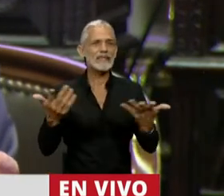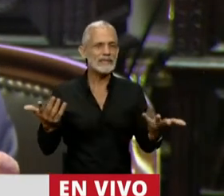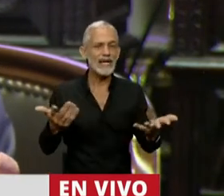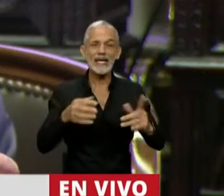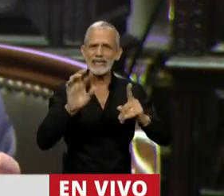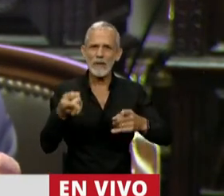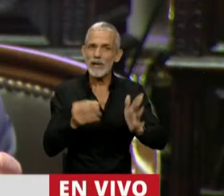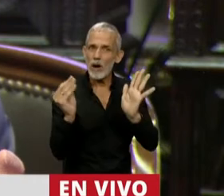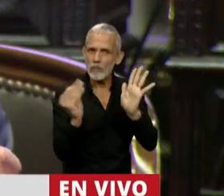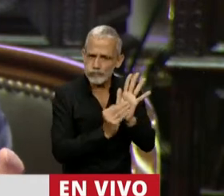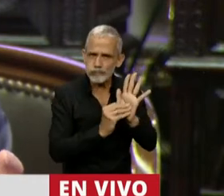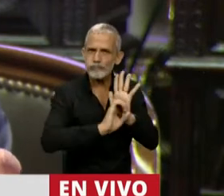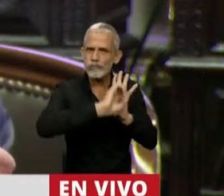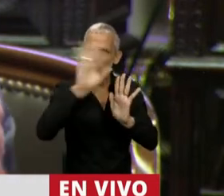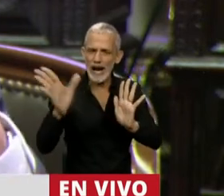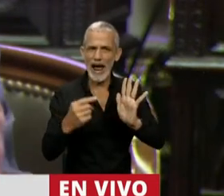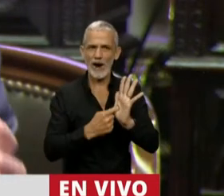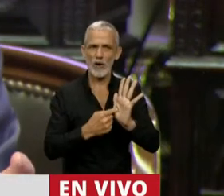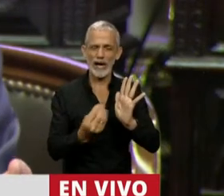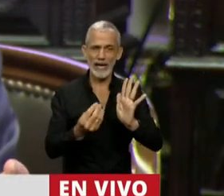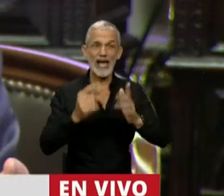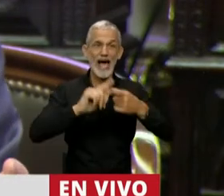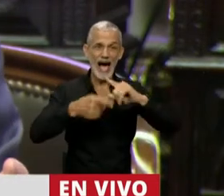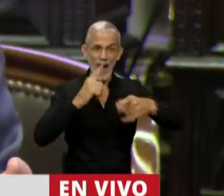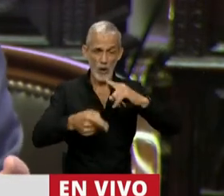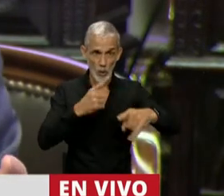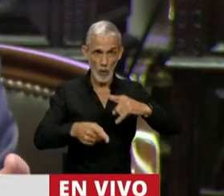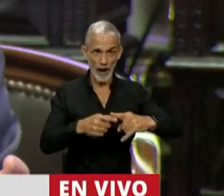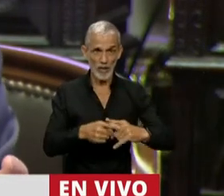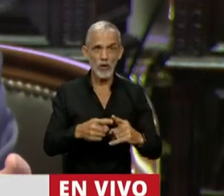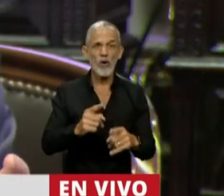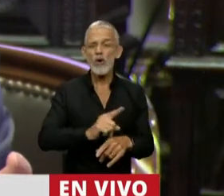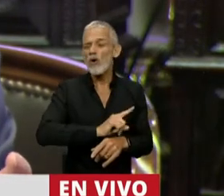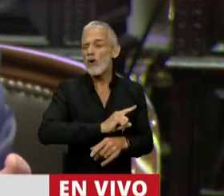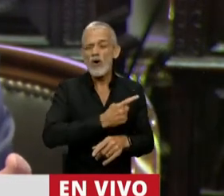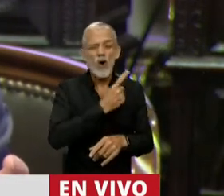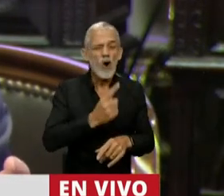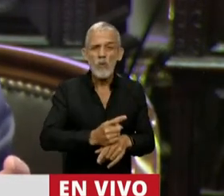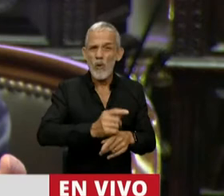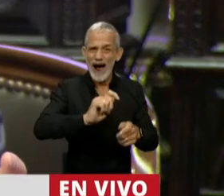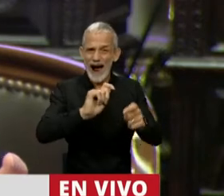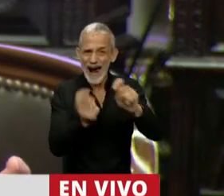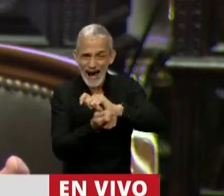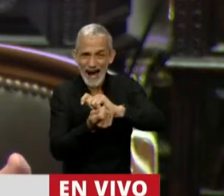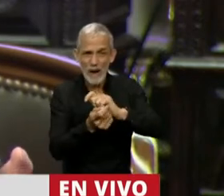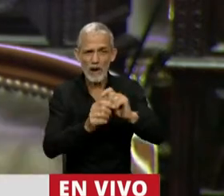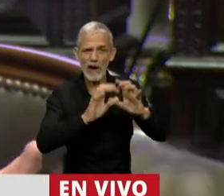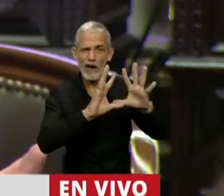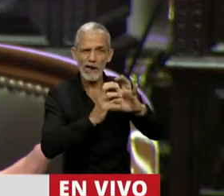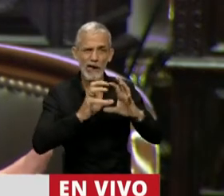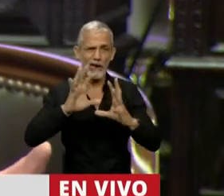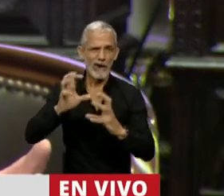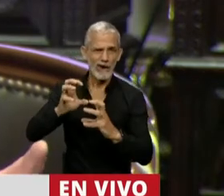muy expresa y concretamente dice que esos acuerdos no pueden ser modificados en desmedro de